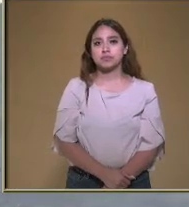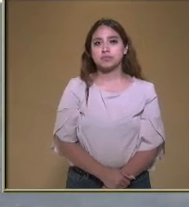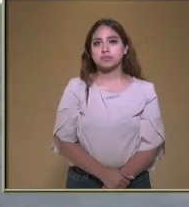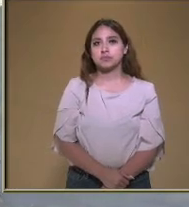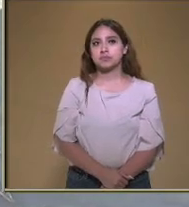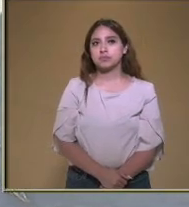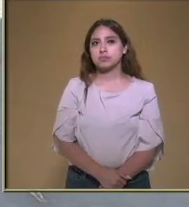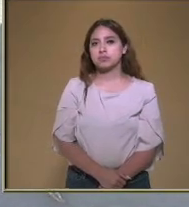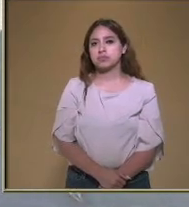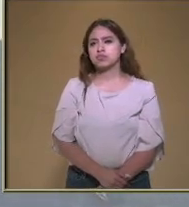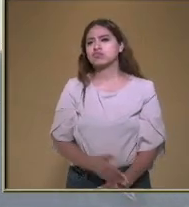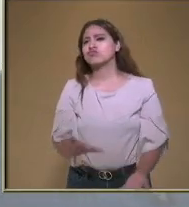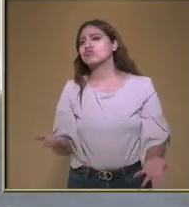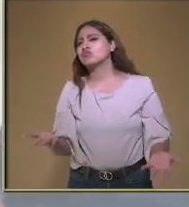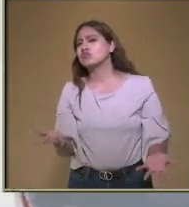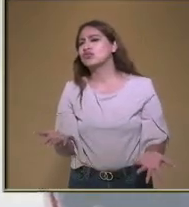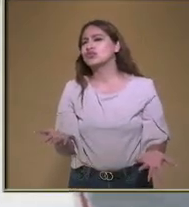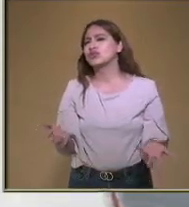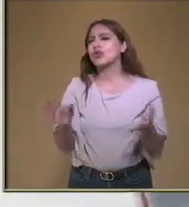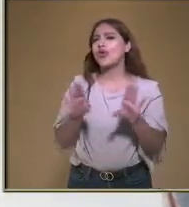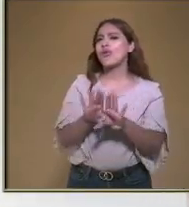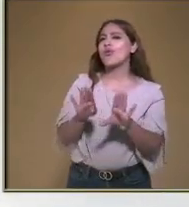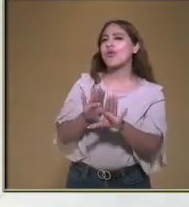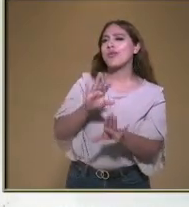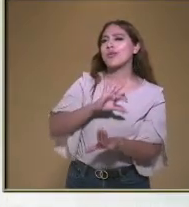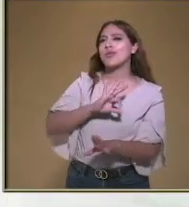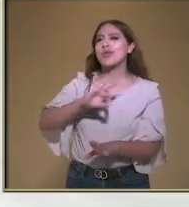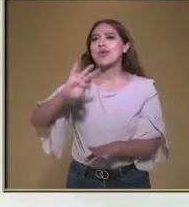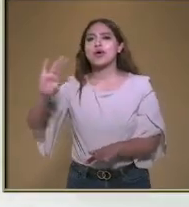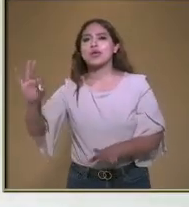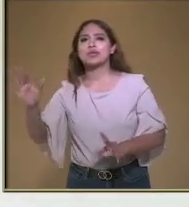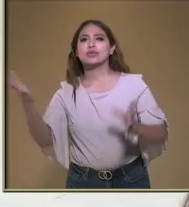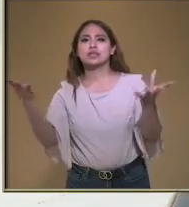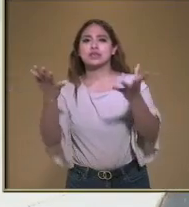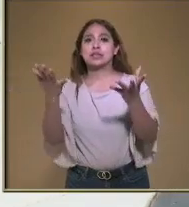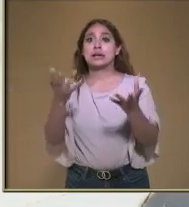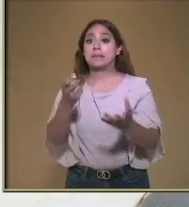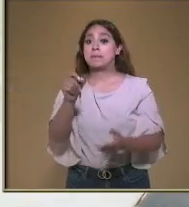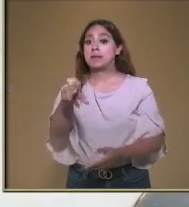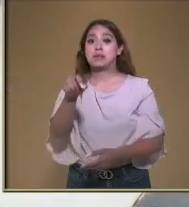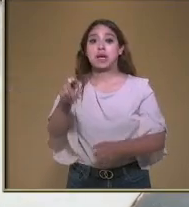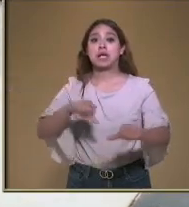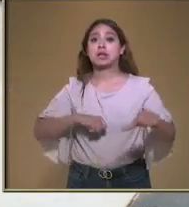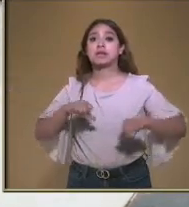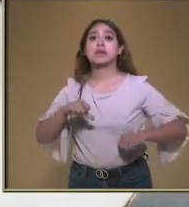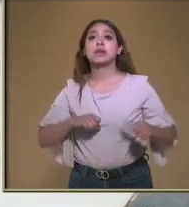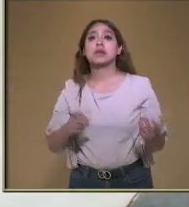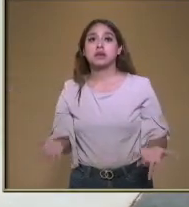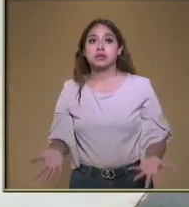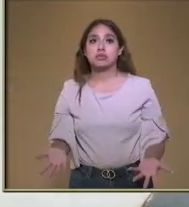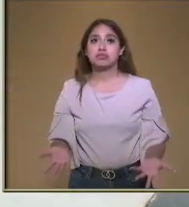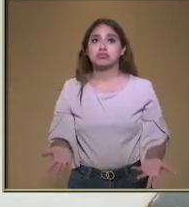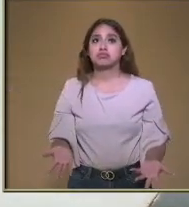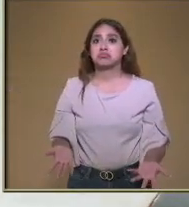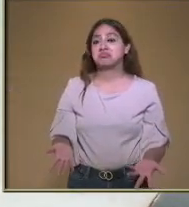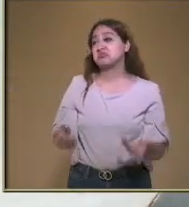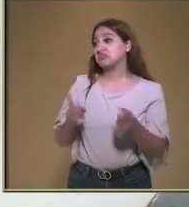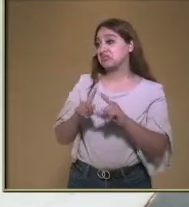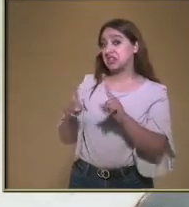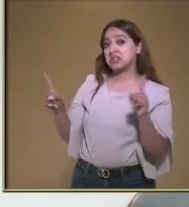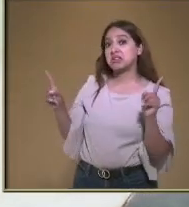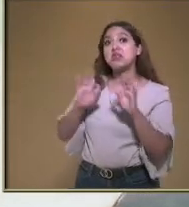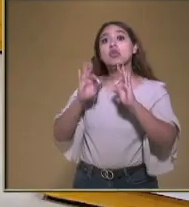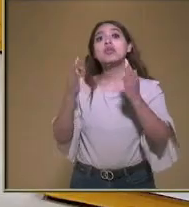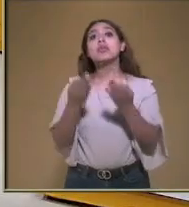¿De qué otra manera más, profe, puedo realizar esta actividad? ¿De qué otra manera más puedo yo desplazarme con